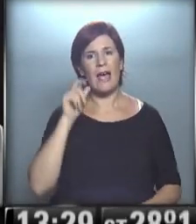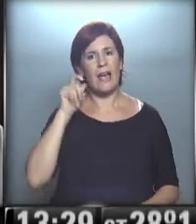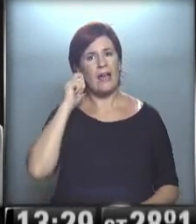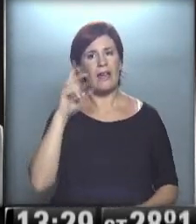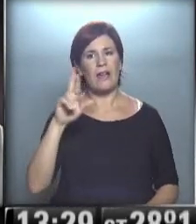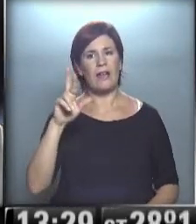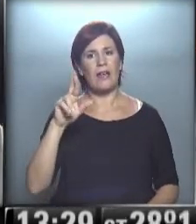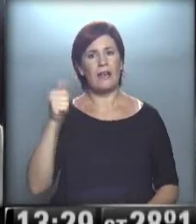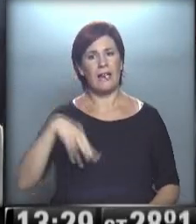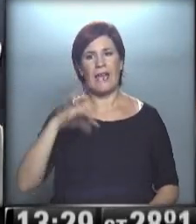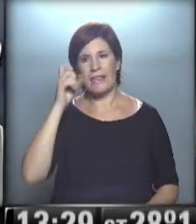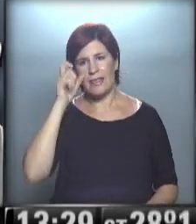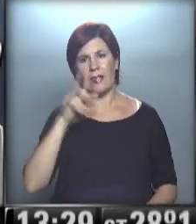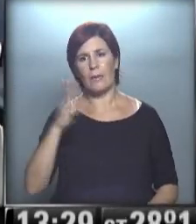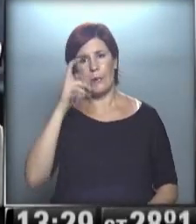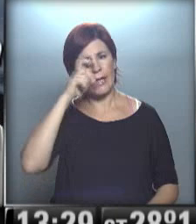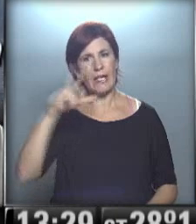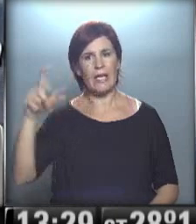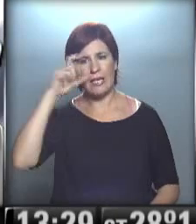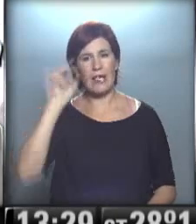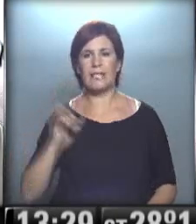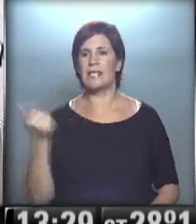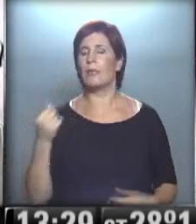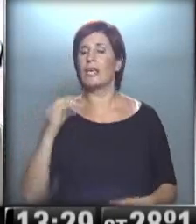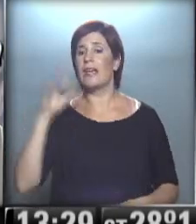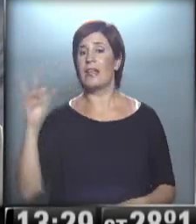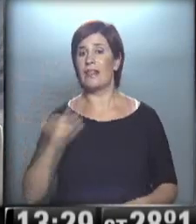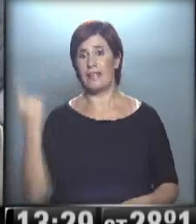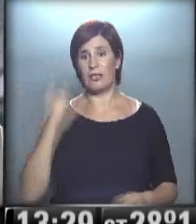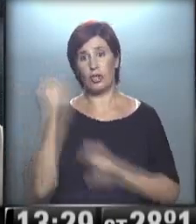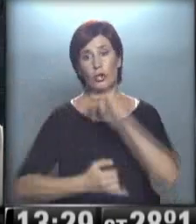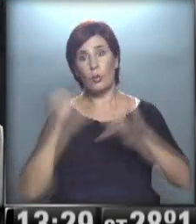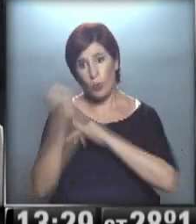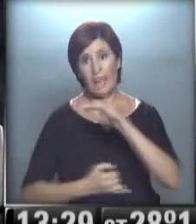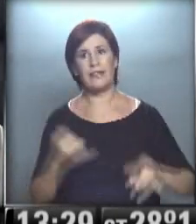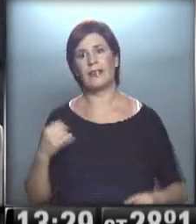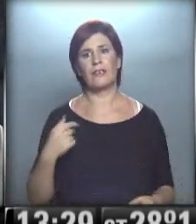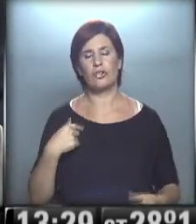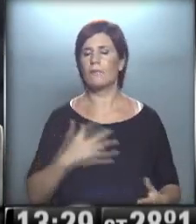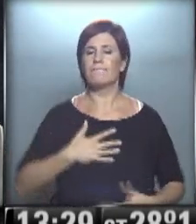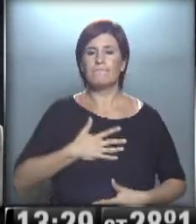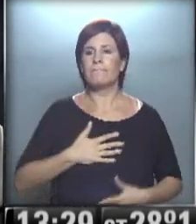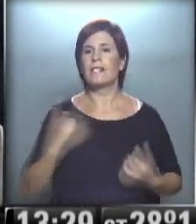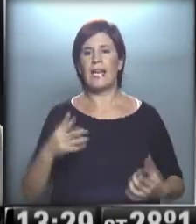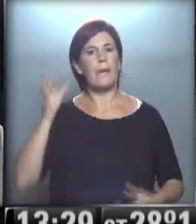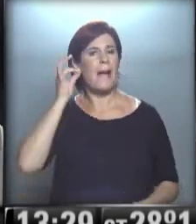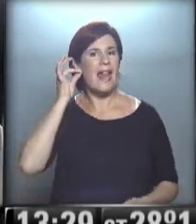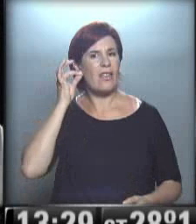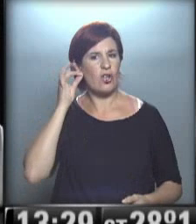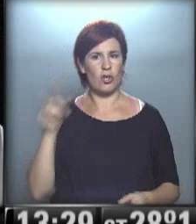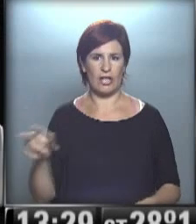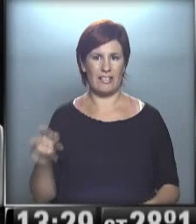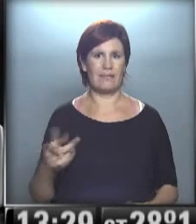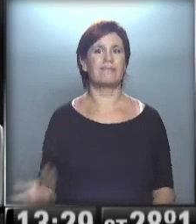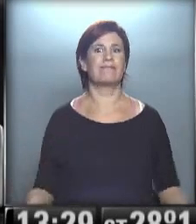porque ahí está el efecto Diego, ¿no? Eso lo agrandó un poco también, más allá de que es un filme absolutamente exquisito. Diego Maradona también agradeció